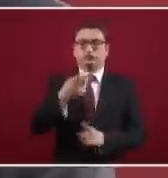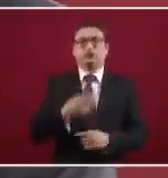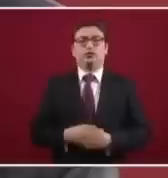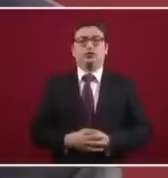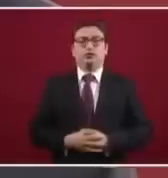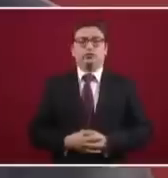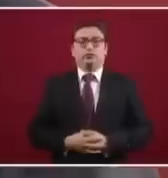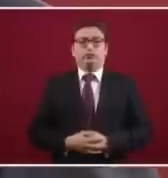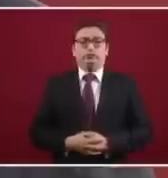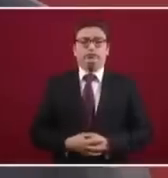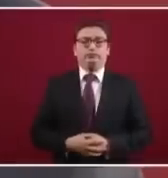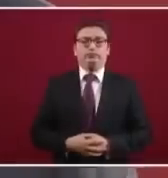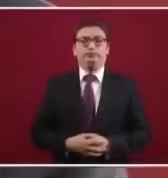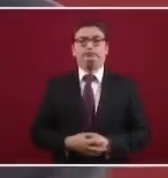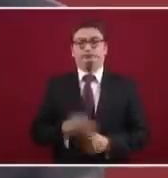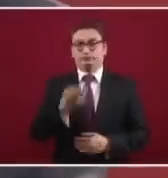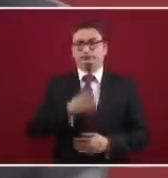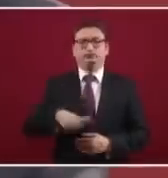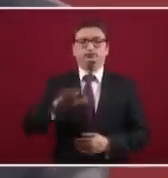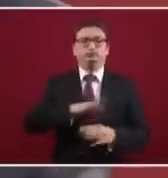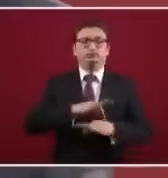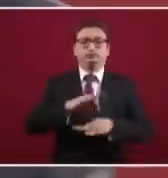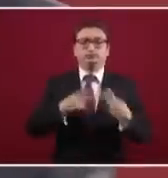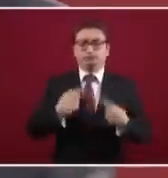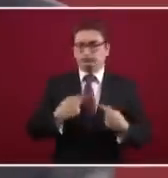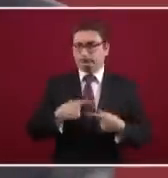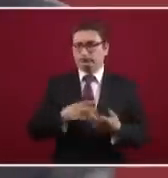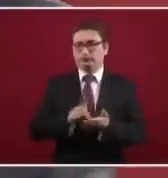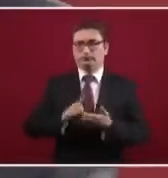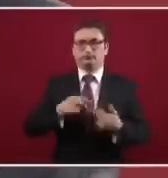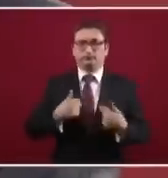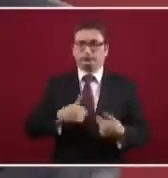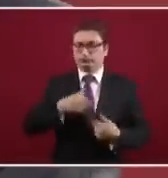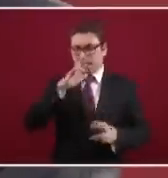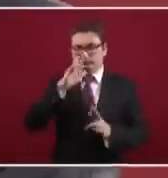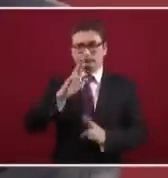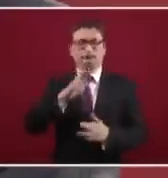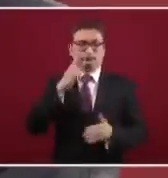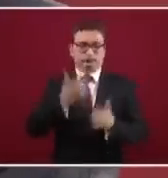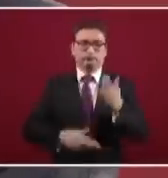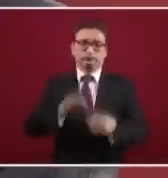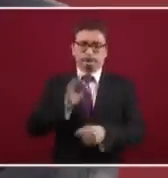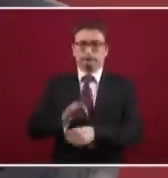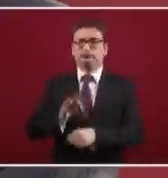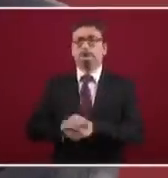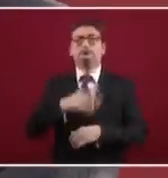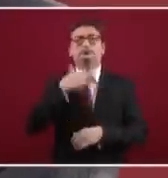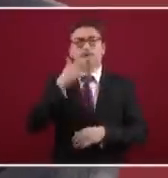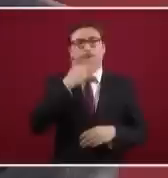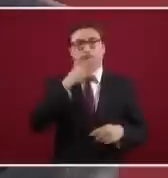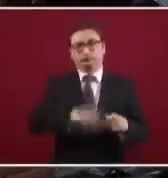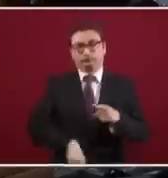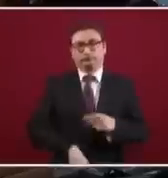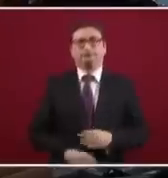y que se protejan los derechos humanos y que no haya corrupción.